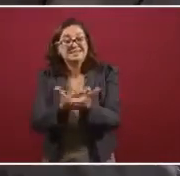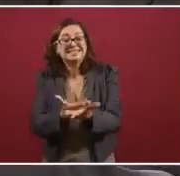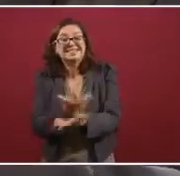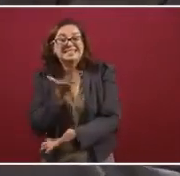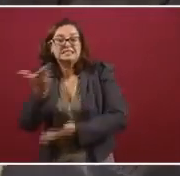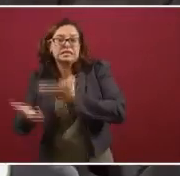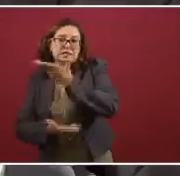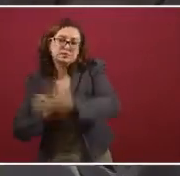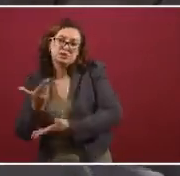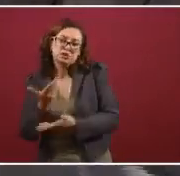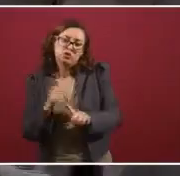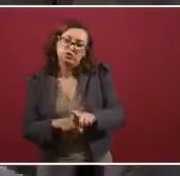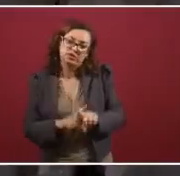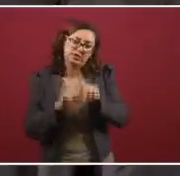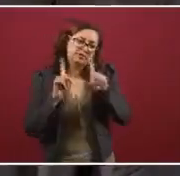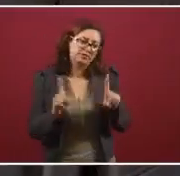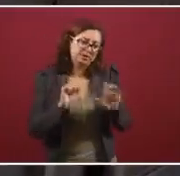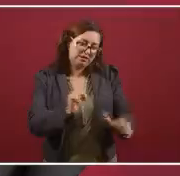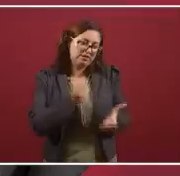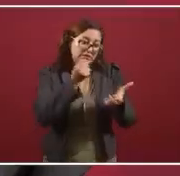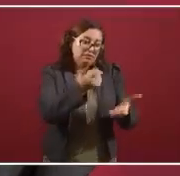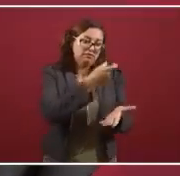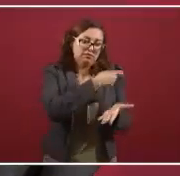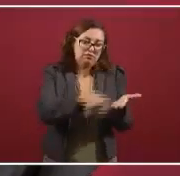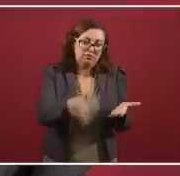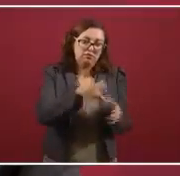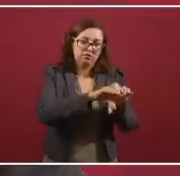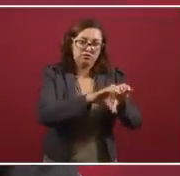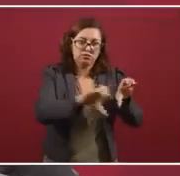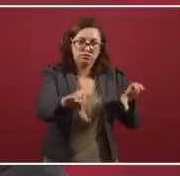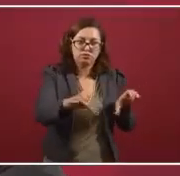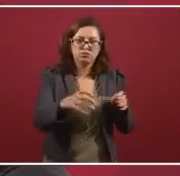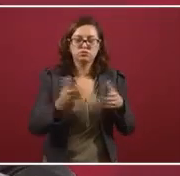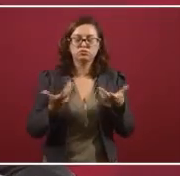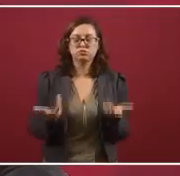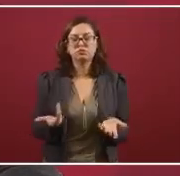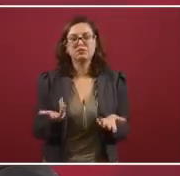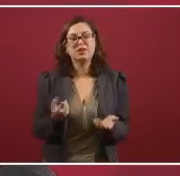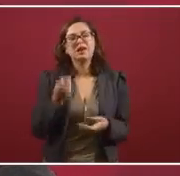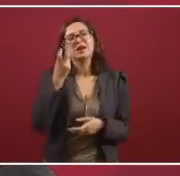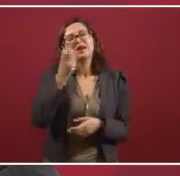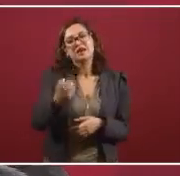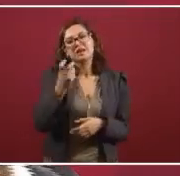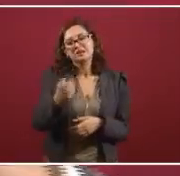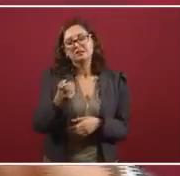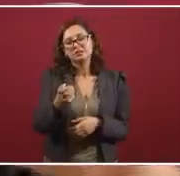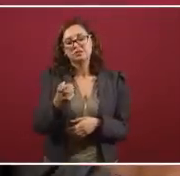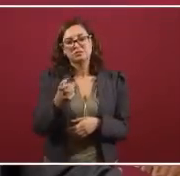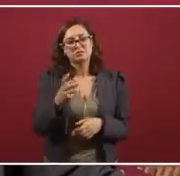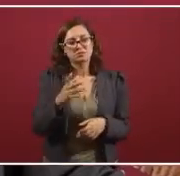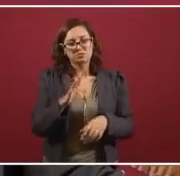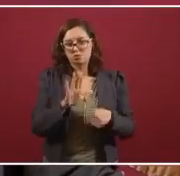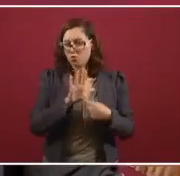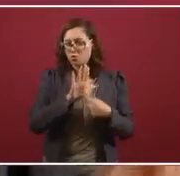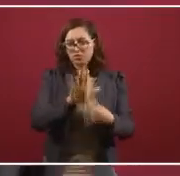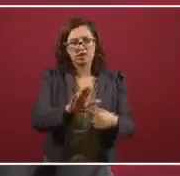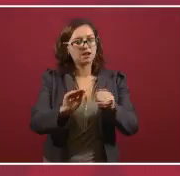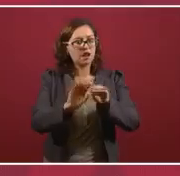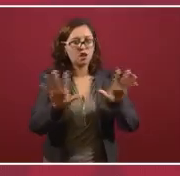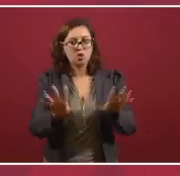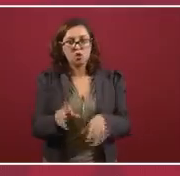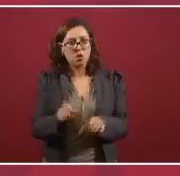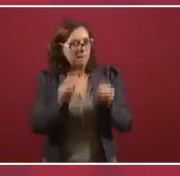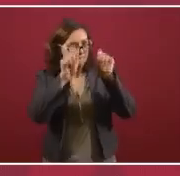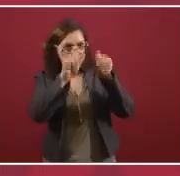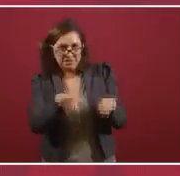tarifa diferente que era el de la compra del ducto? Ese fue una prueba muy clara, ¿verdad?